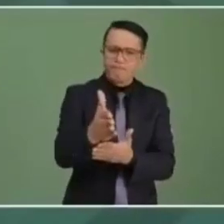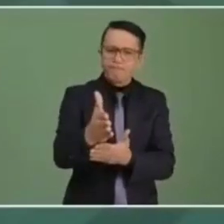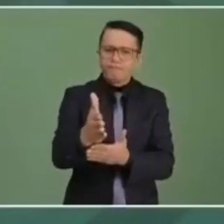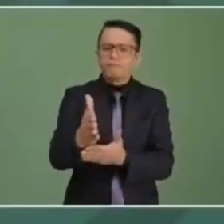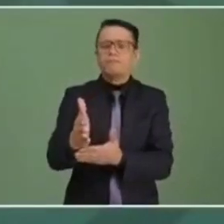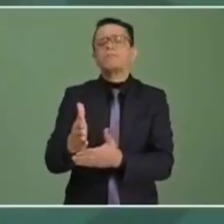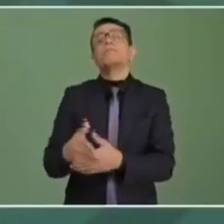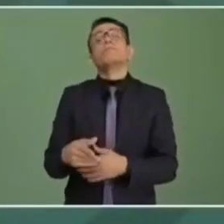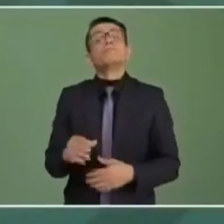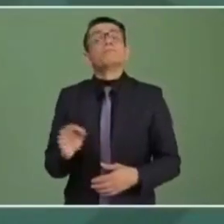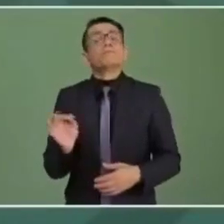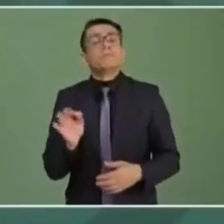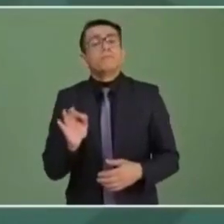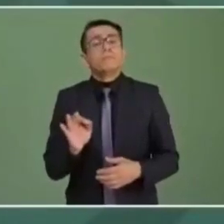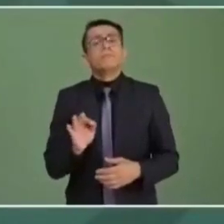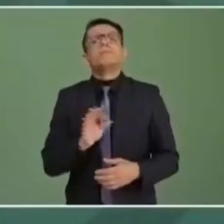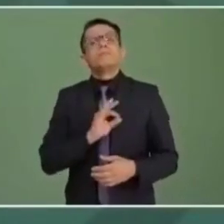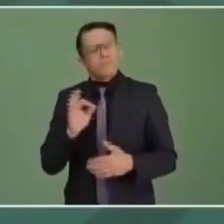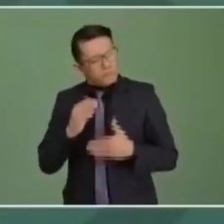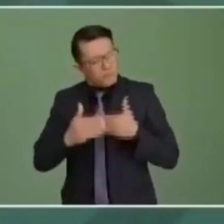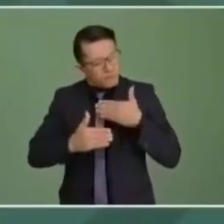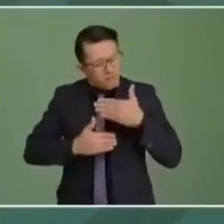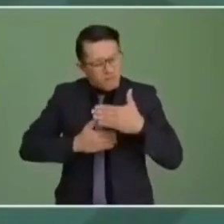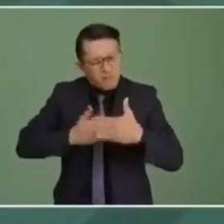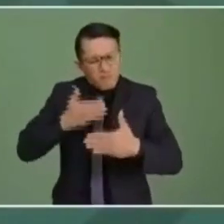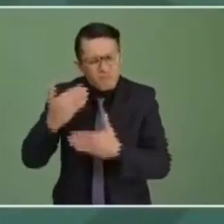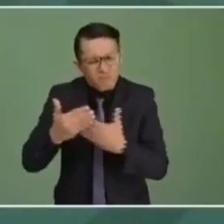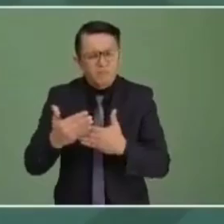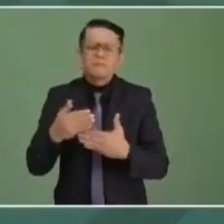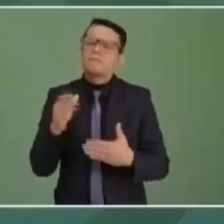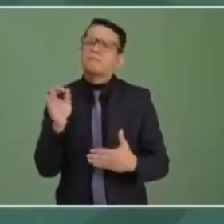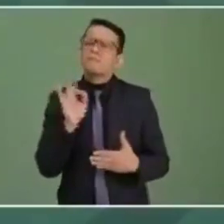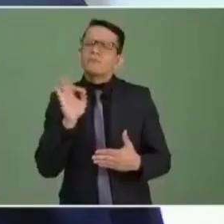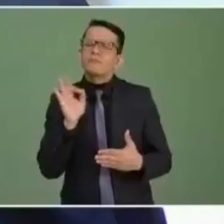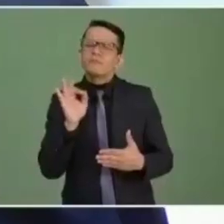que se den facilidades para que